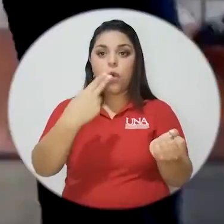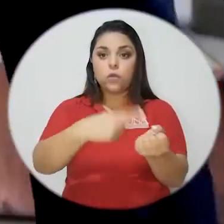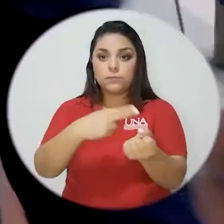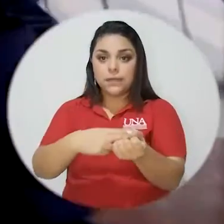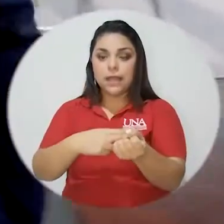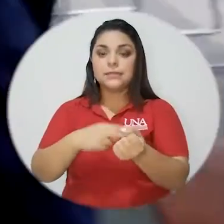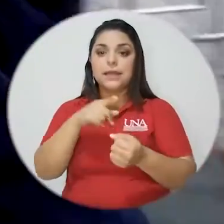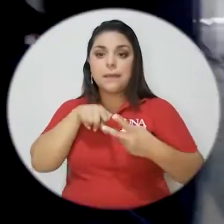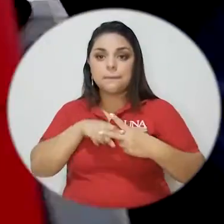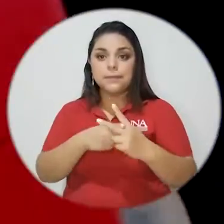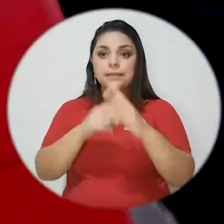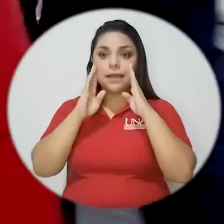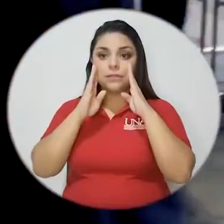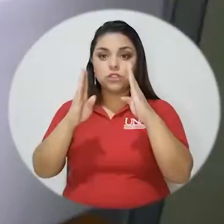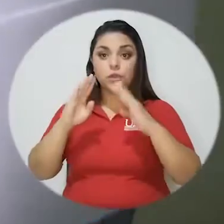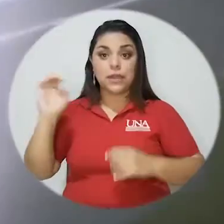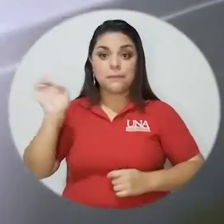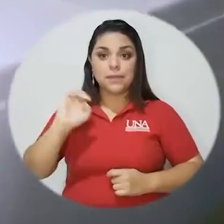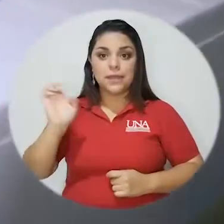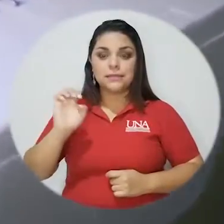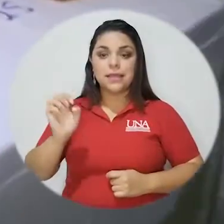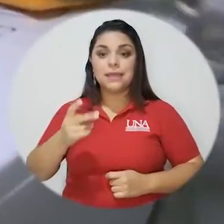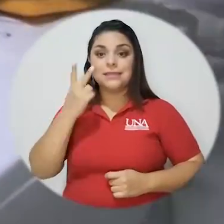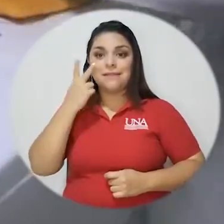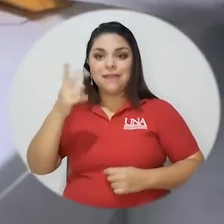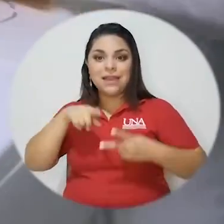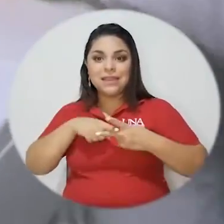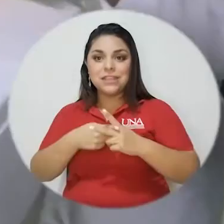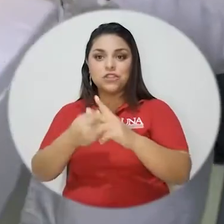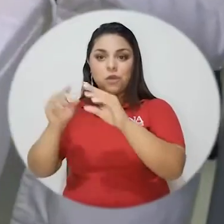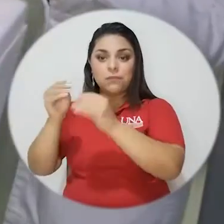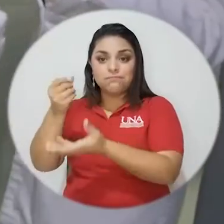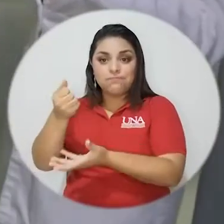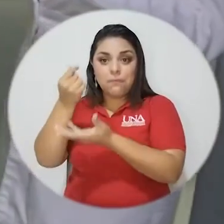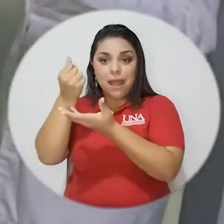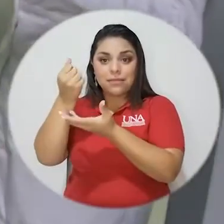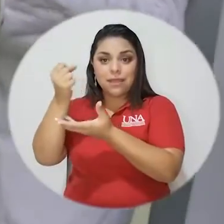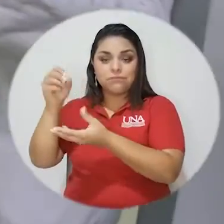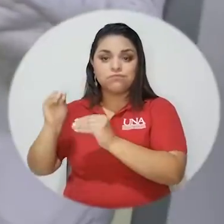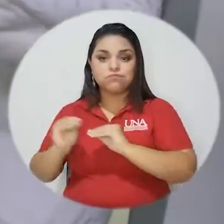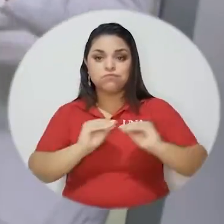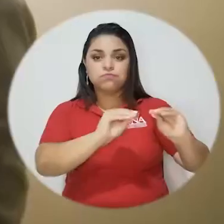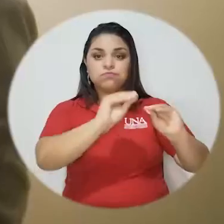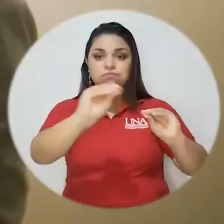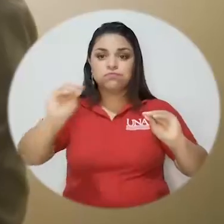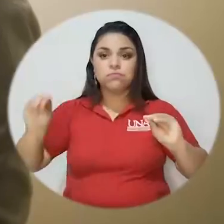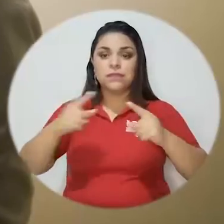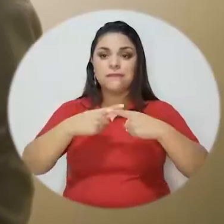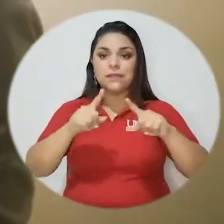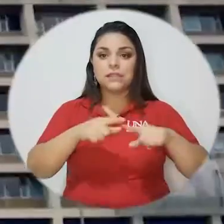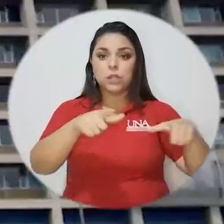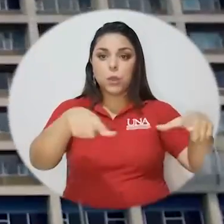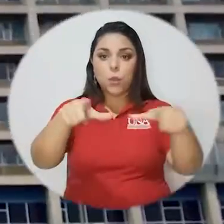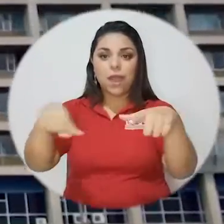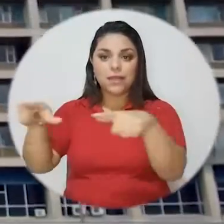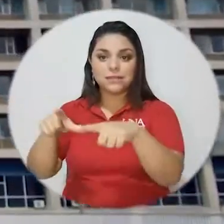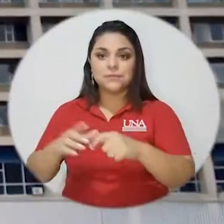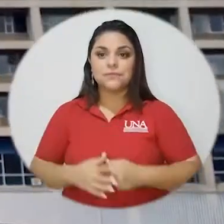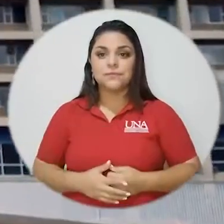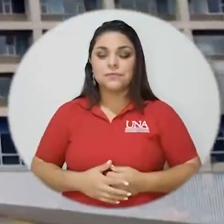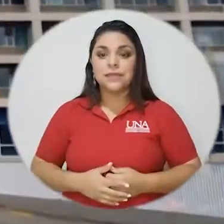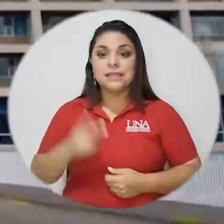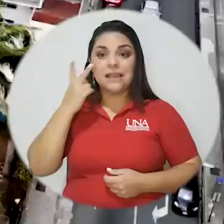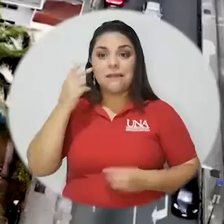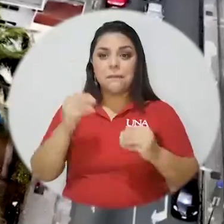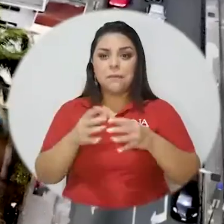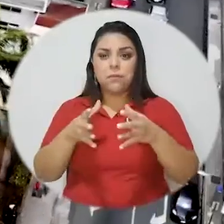salud, así como los hospitales, comienzan la atención de la emergencia y se da inicio al traslado de recursos del fondo a los diferentes centros.